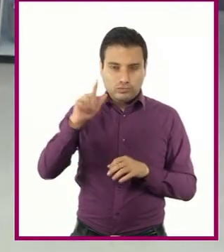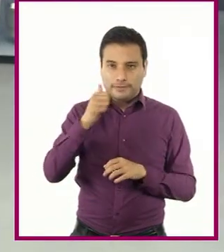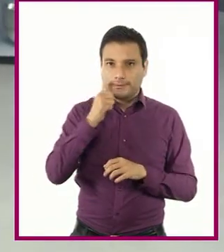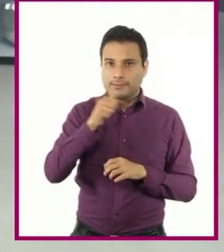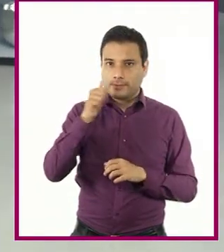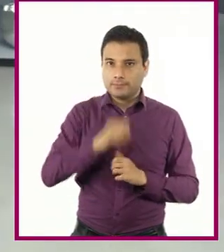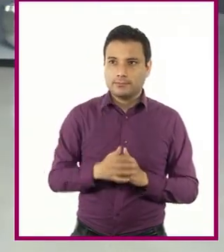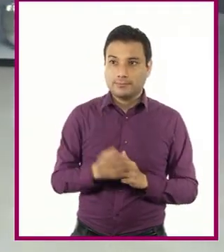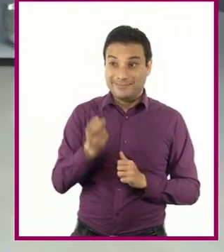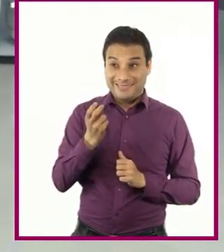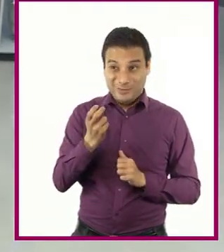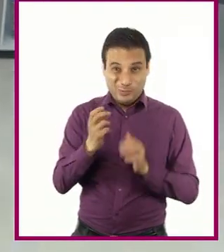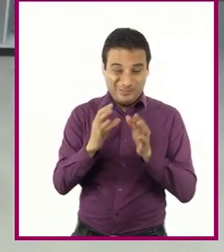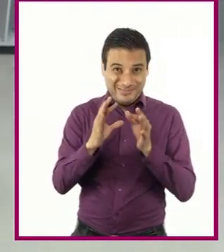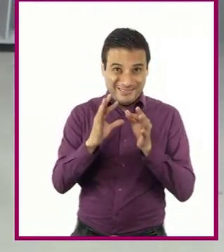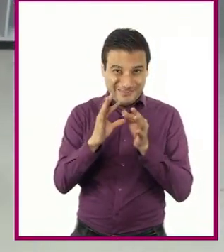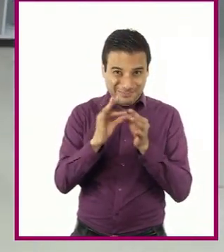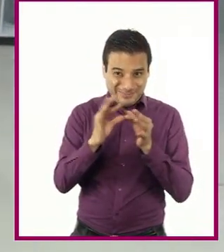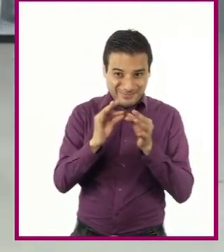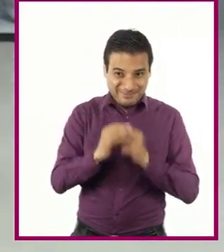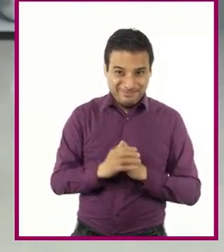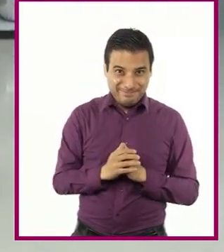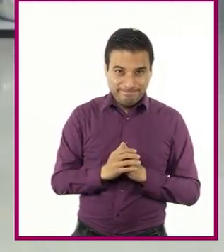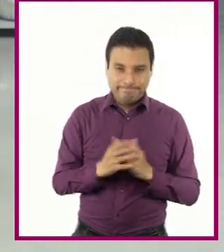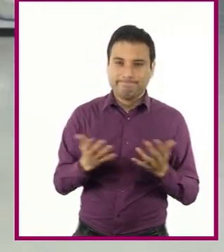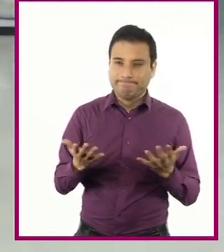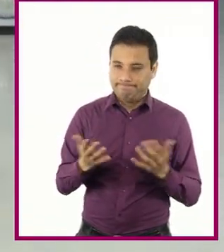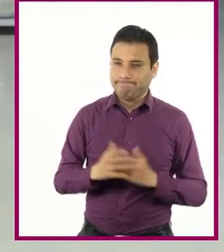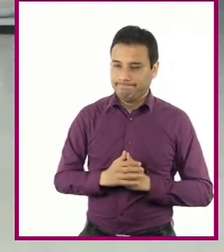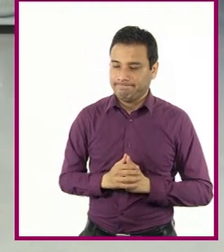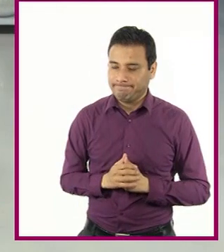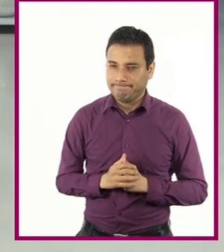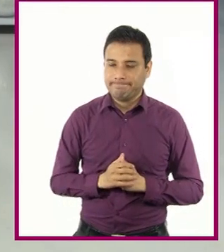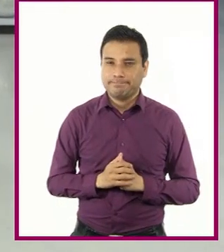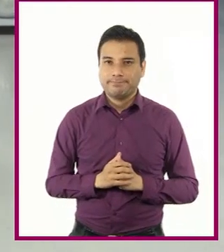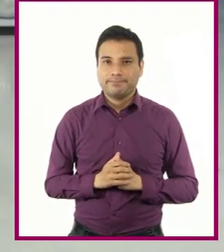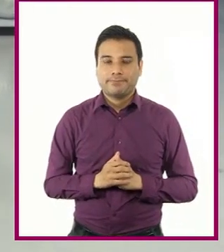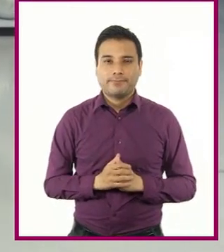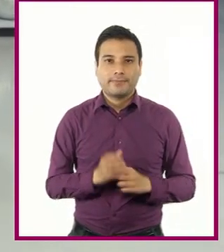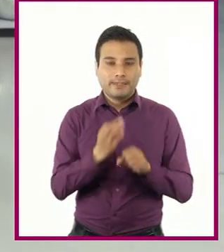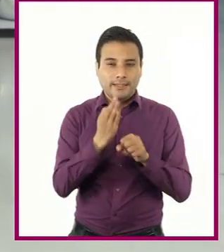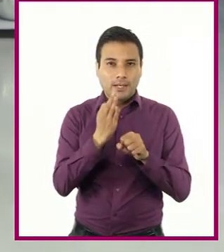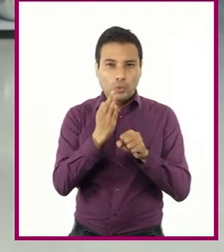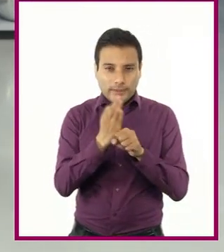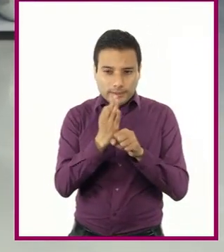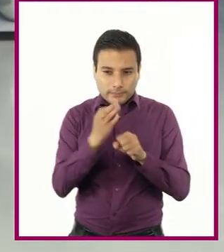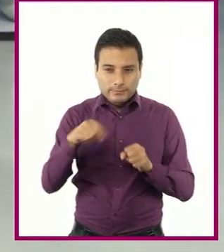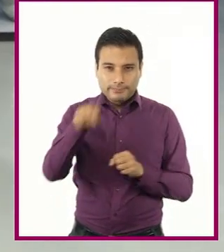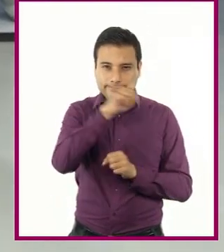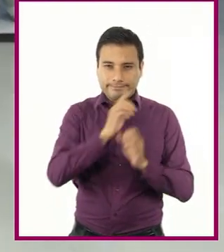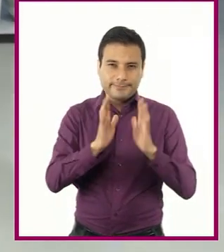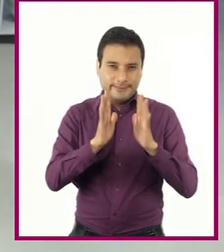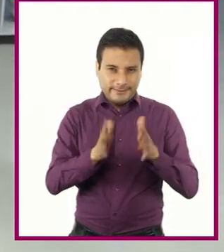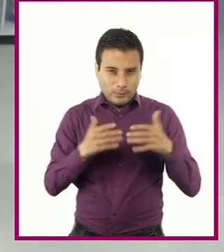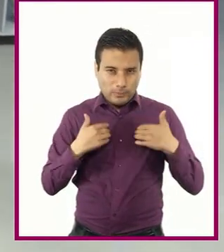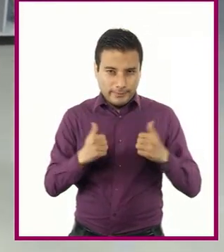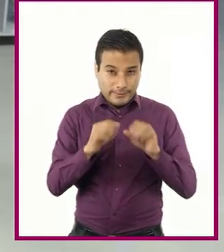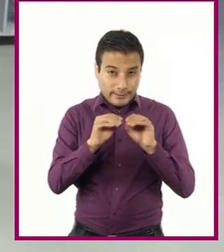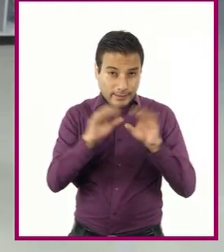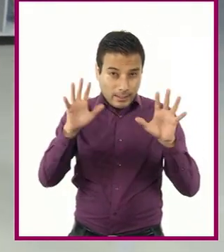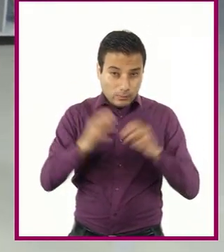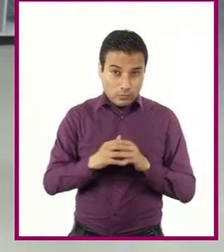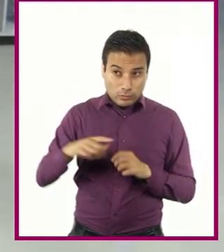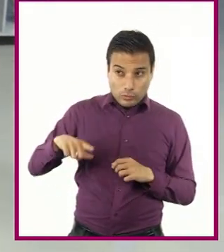Con lo expuesto por Humberto y por mí, hasta este momento nos debe quedar claro cómo caracterizar al